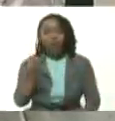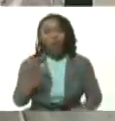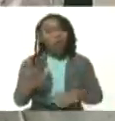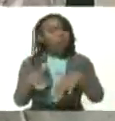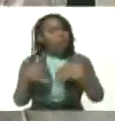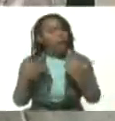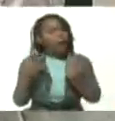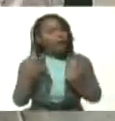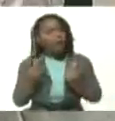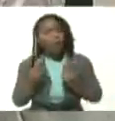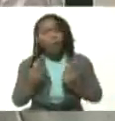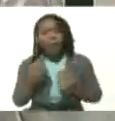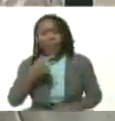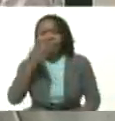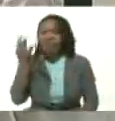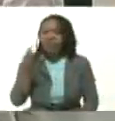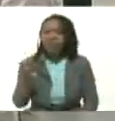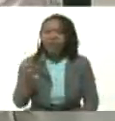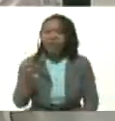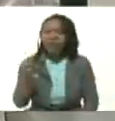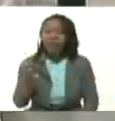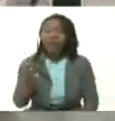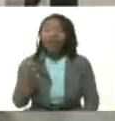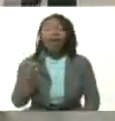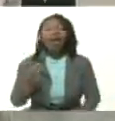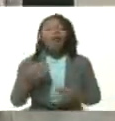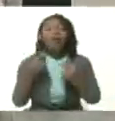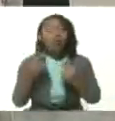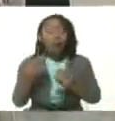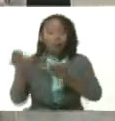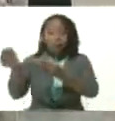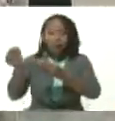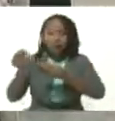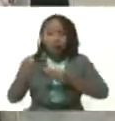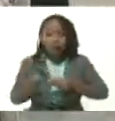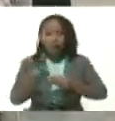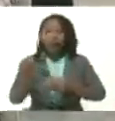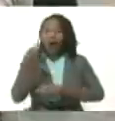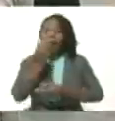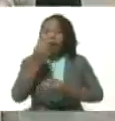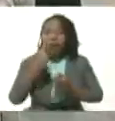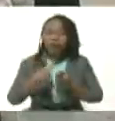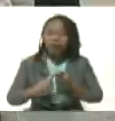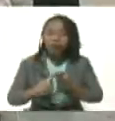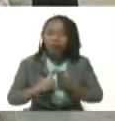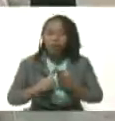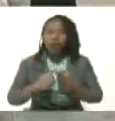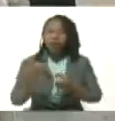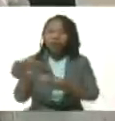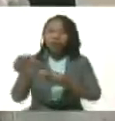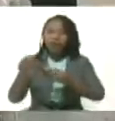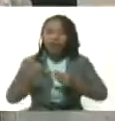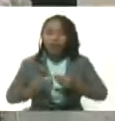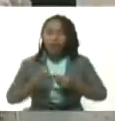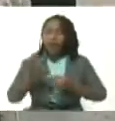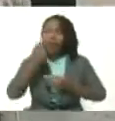economía real? La economía que te da el alimento, que te da la medicina, que te